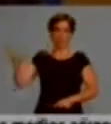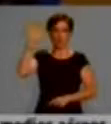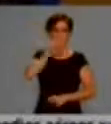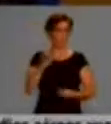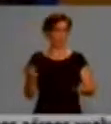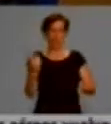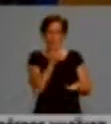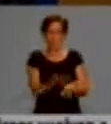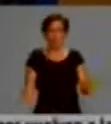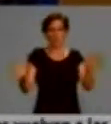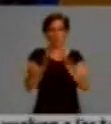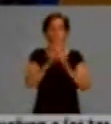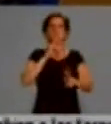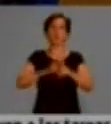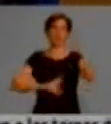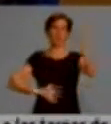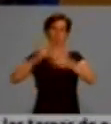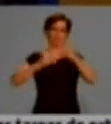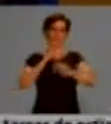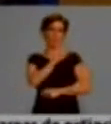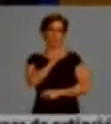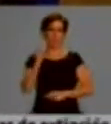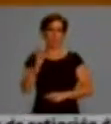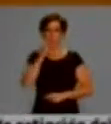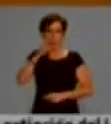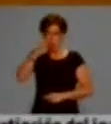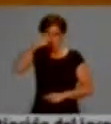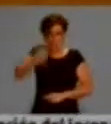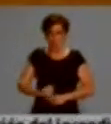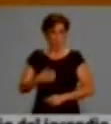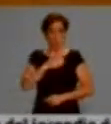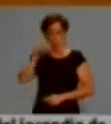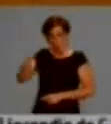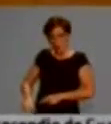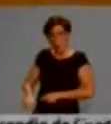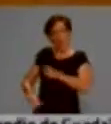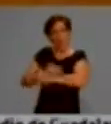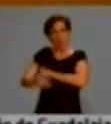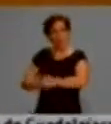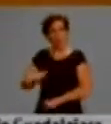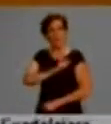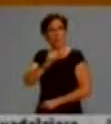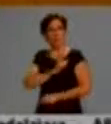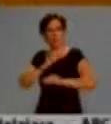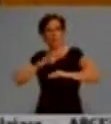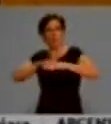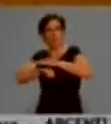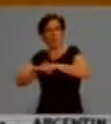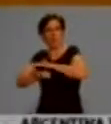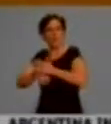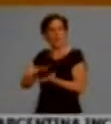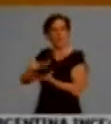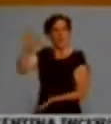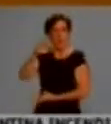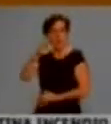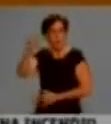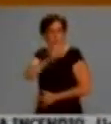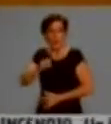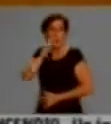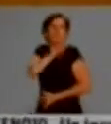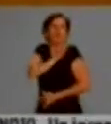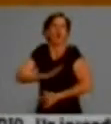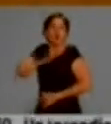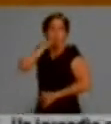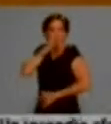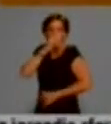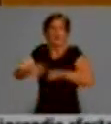creíble, señores del PP, que el señor Bárcenas falsificara durante 20 años una contabilidad por lo que pudiera pasar. Porque no es creíble que le pidiera